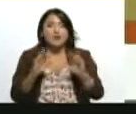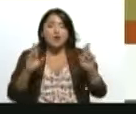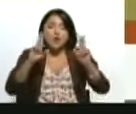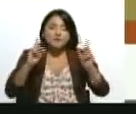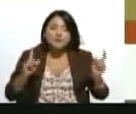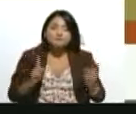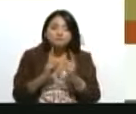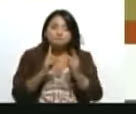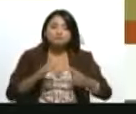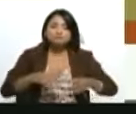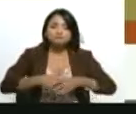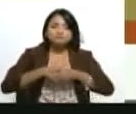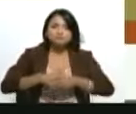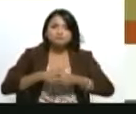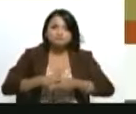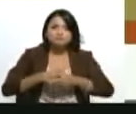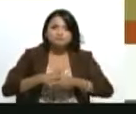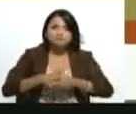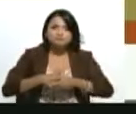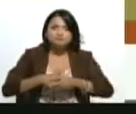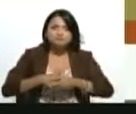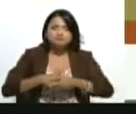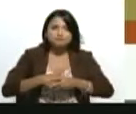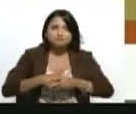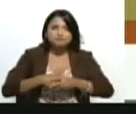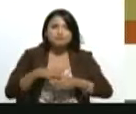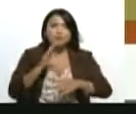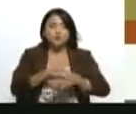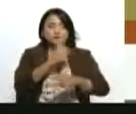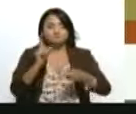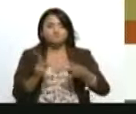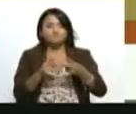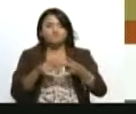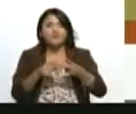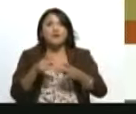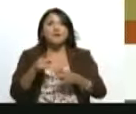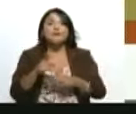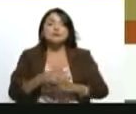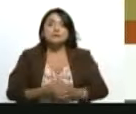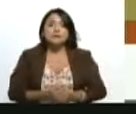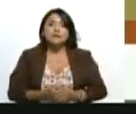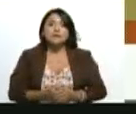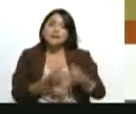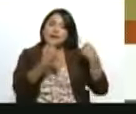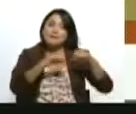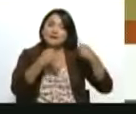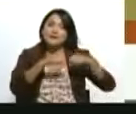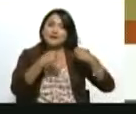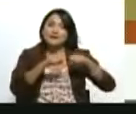darle la mano, porque después viene la otra fase. Viene el entrenamiento.